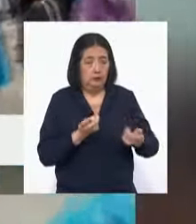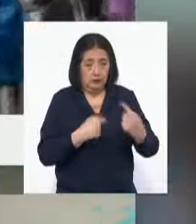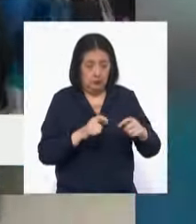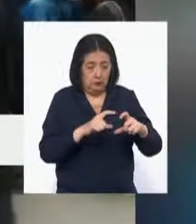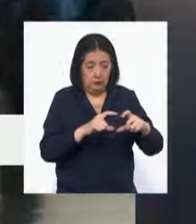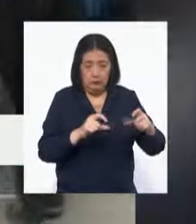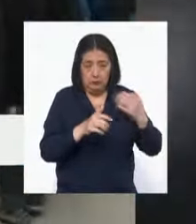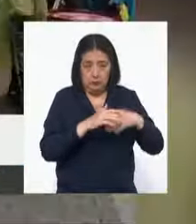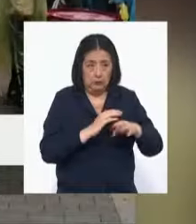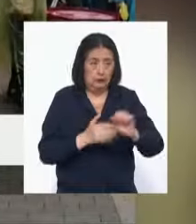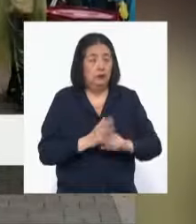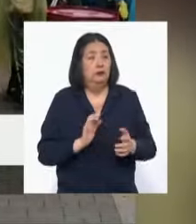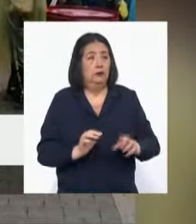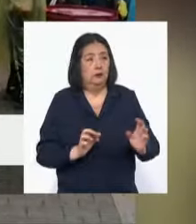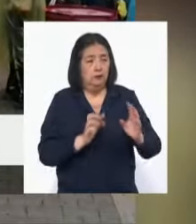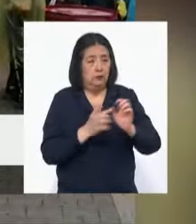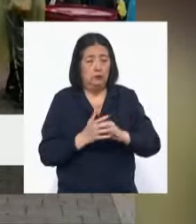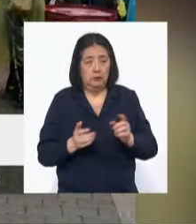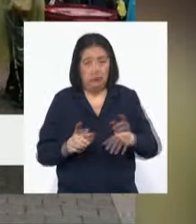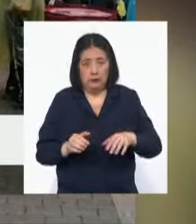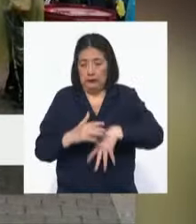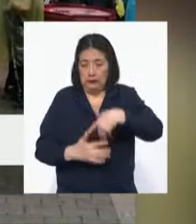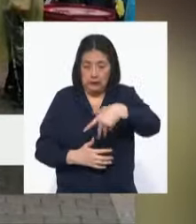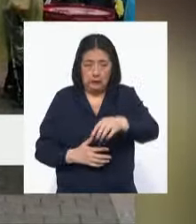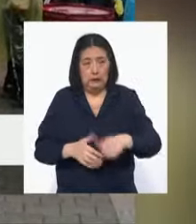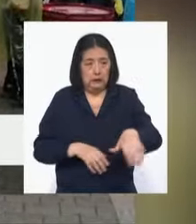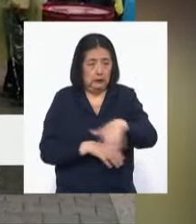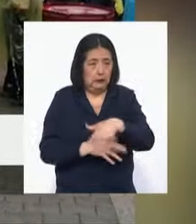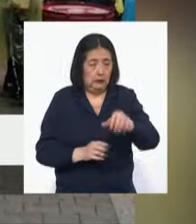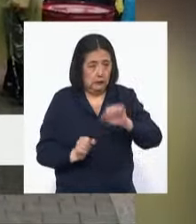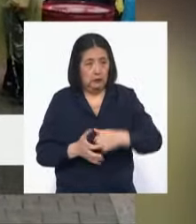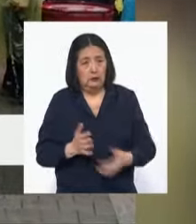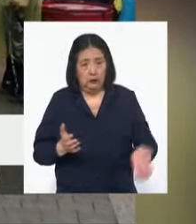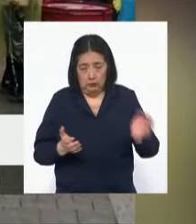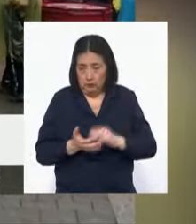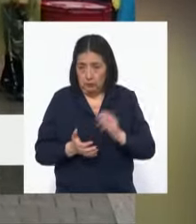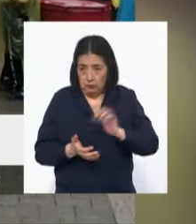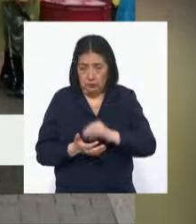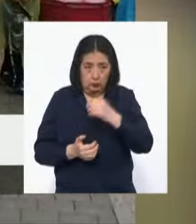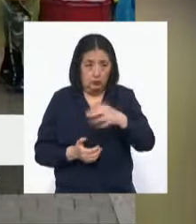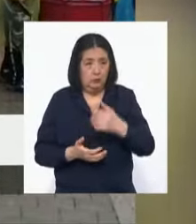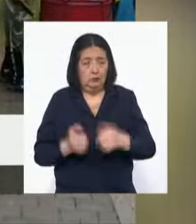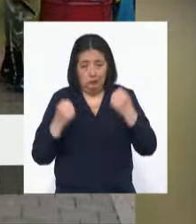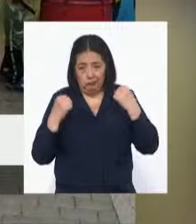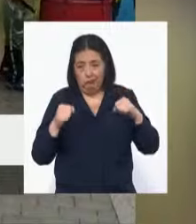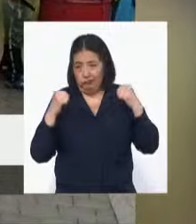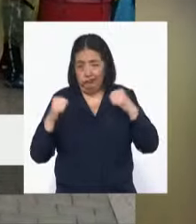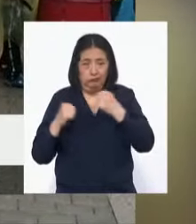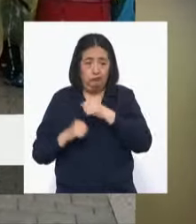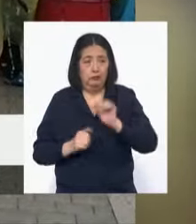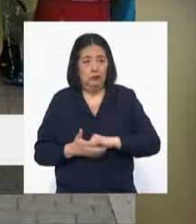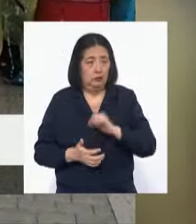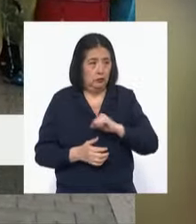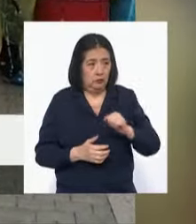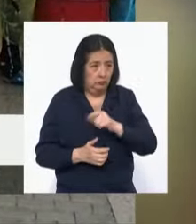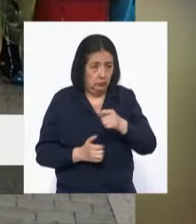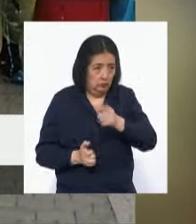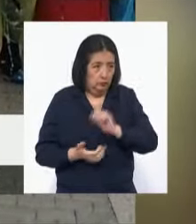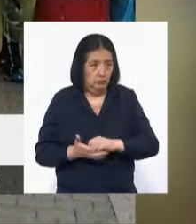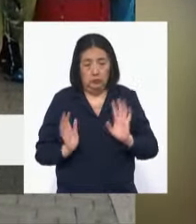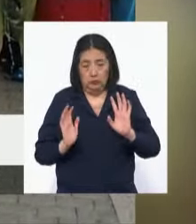Picchu, de rato en rato comienzan a salir a las calles y comienzan nuevamente a hacer su manifestación, su protesta en contra